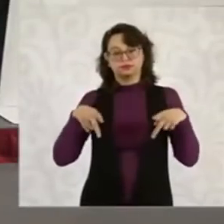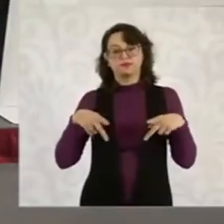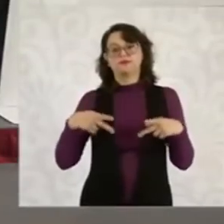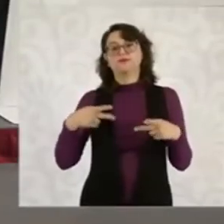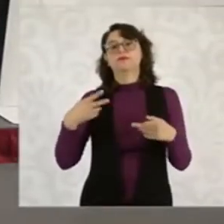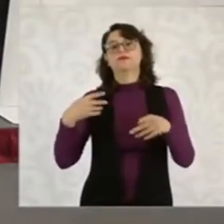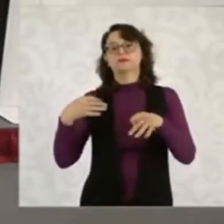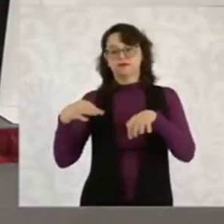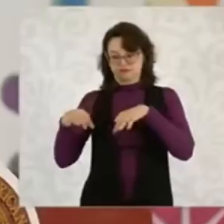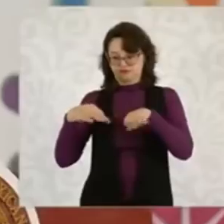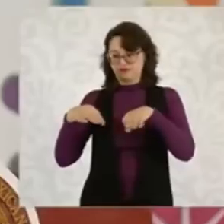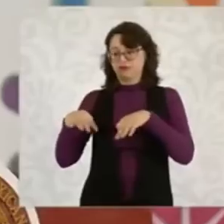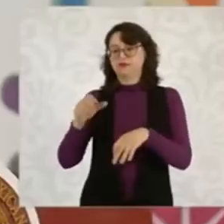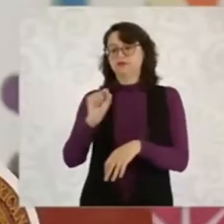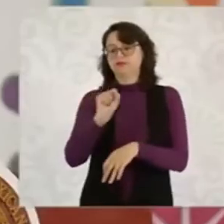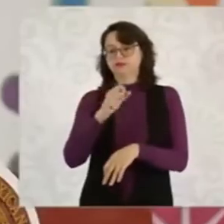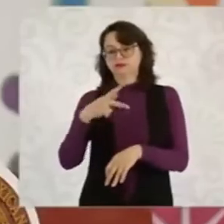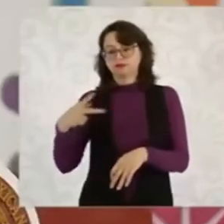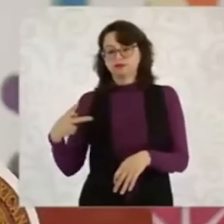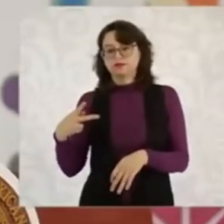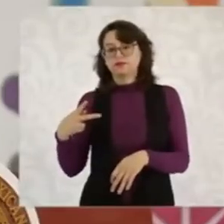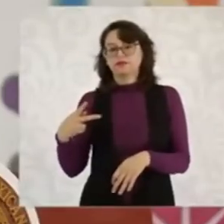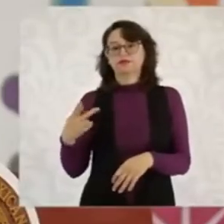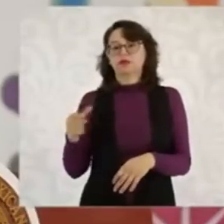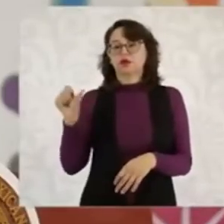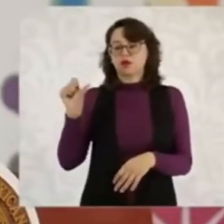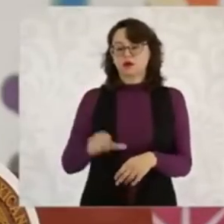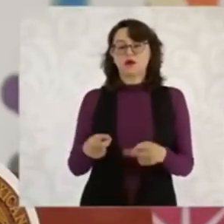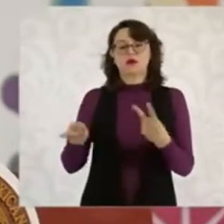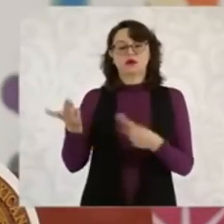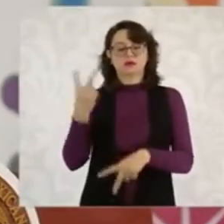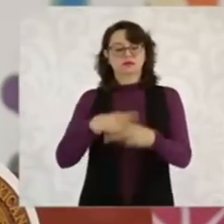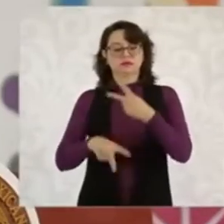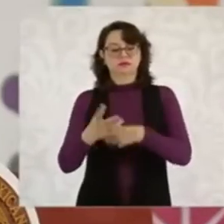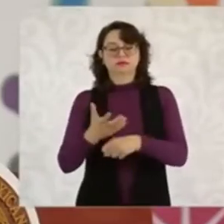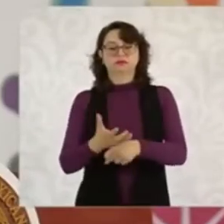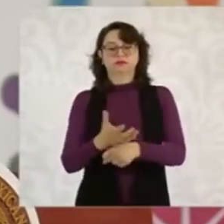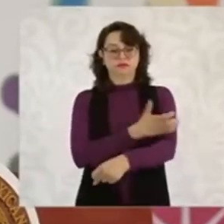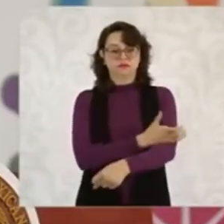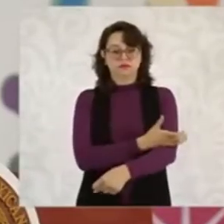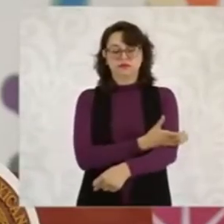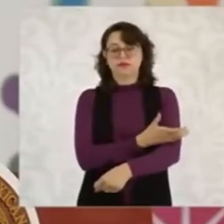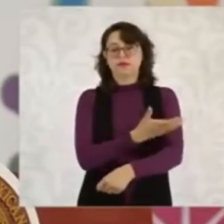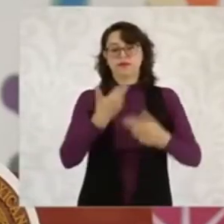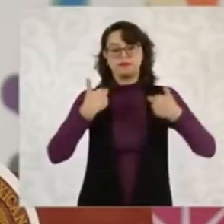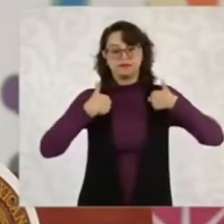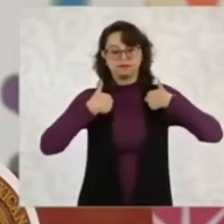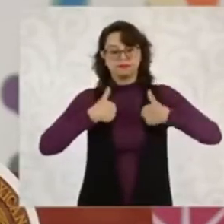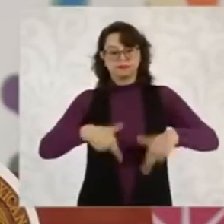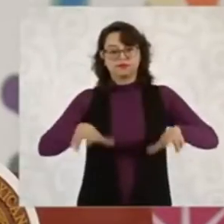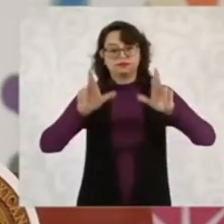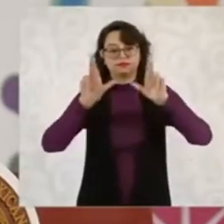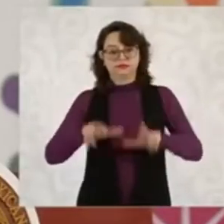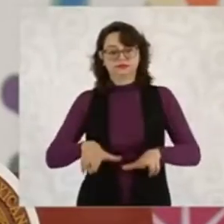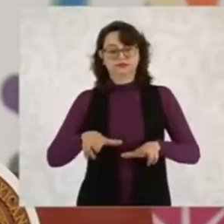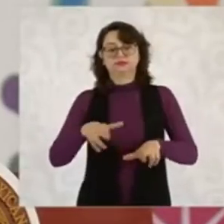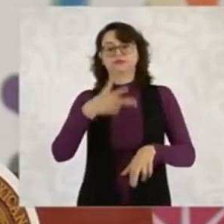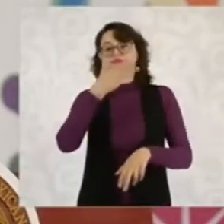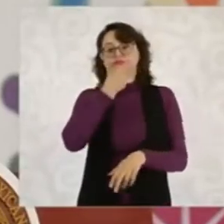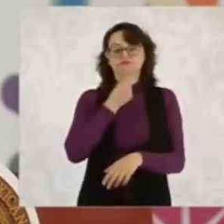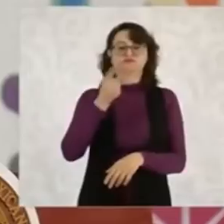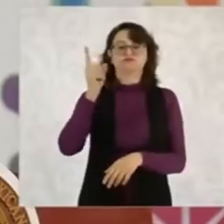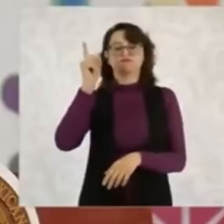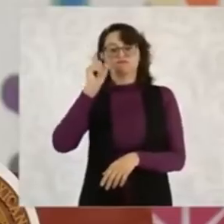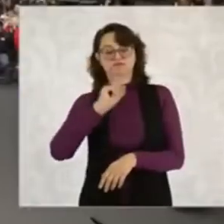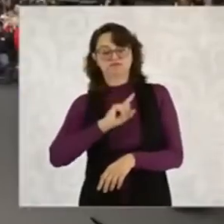las personas trabajadoras de plataformas digitales. El día de hoy nos acompañan algunos de los representantes, de las representantes,